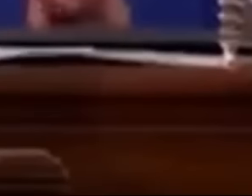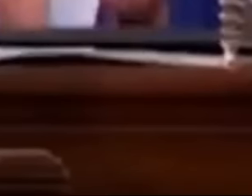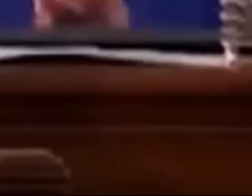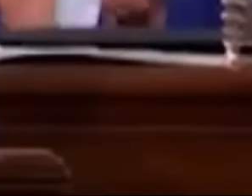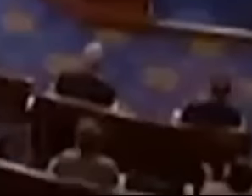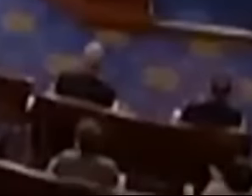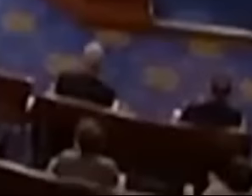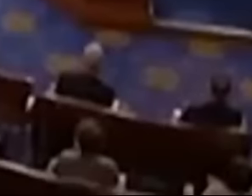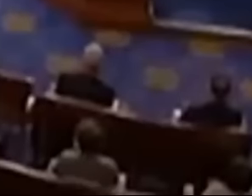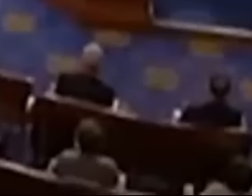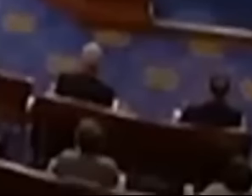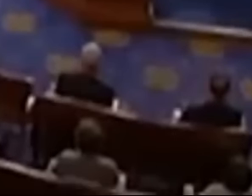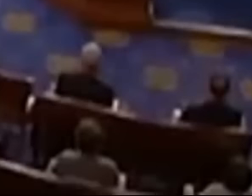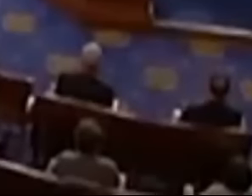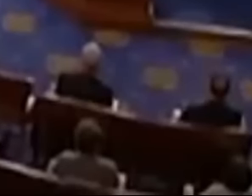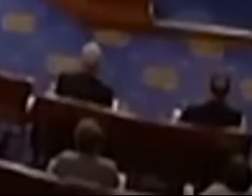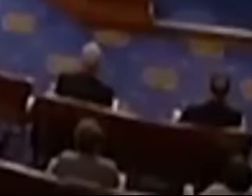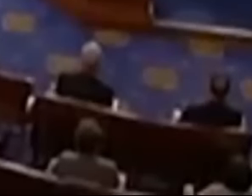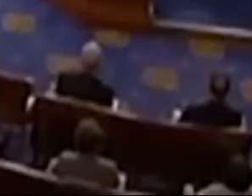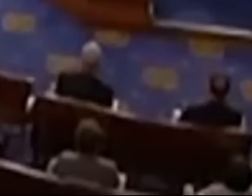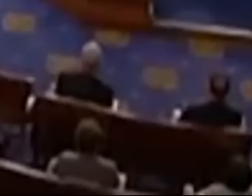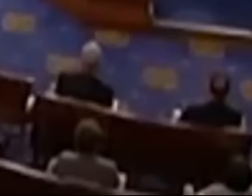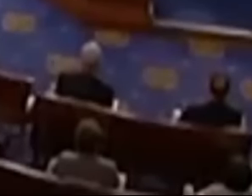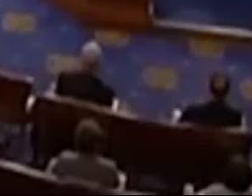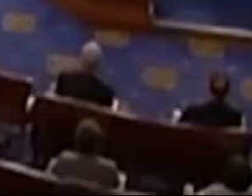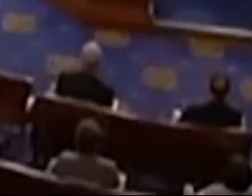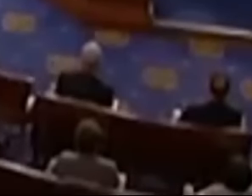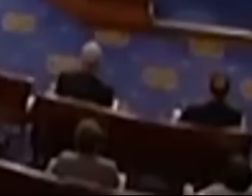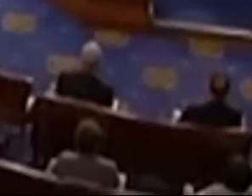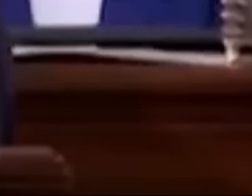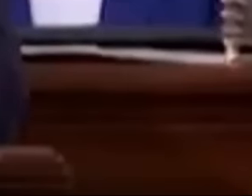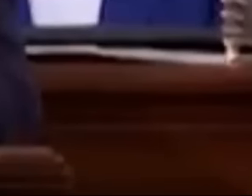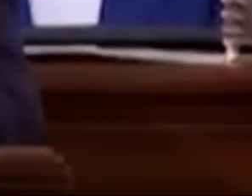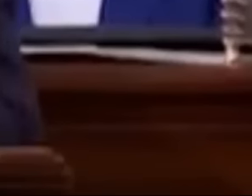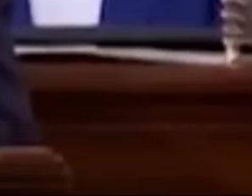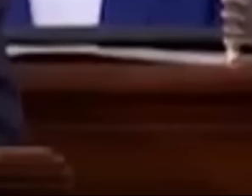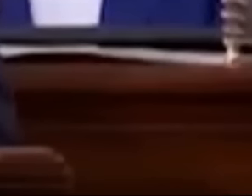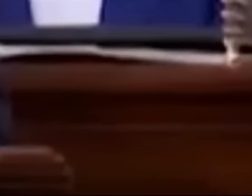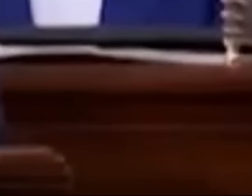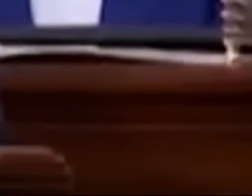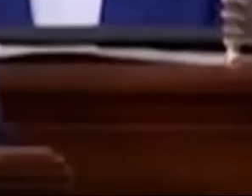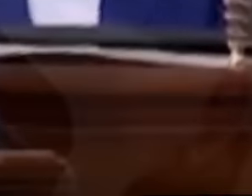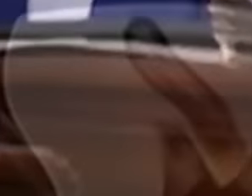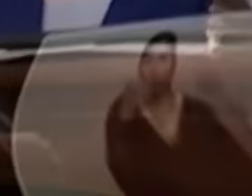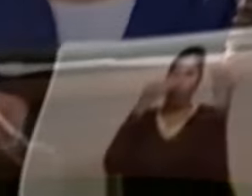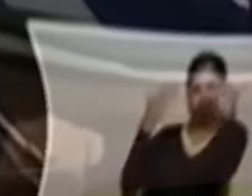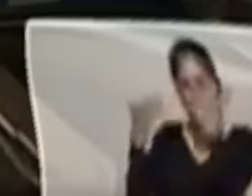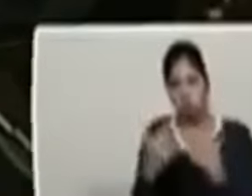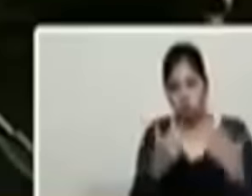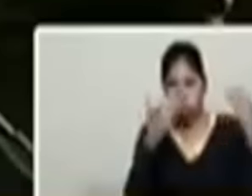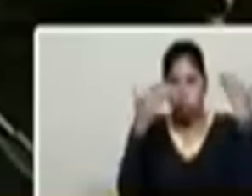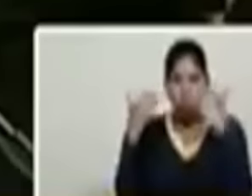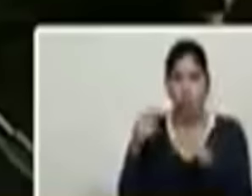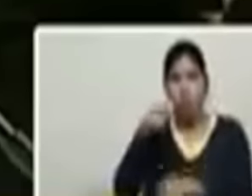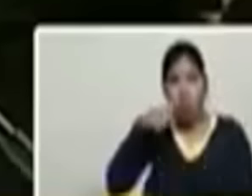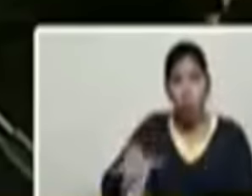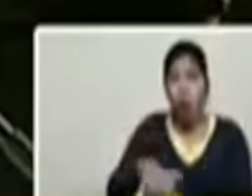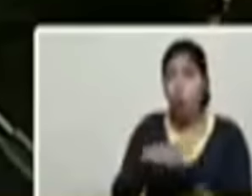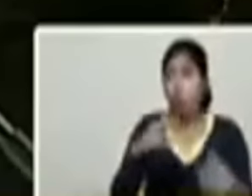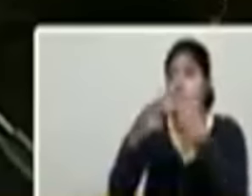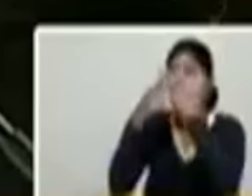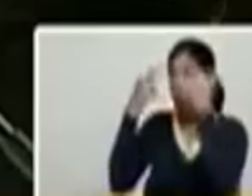porque no se ha cumplido con nada de ese acuerdo. Por supuesto, ahora hay unas condiciones para las elecciones libres, pero todo lo que se ha hecho, señores, todo lo que ha hecho el régimen de Nicolás Maduro ha